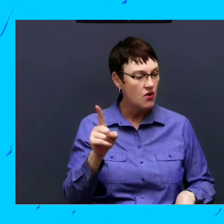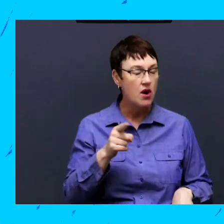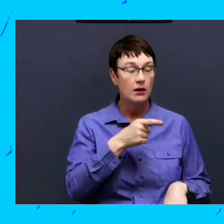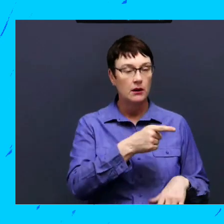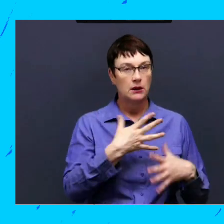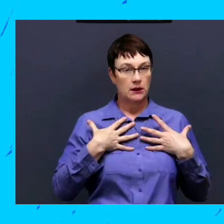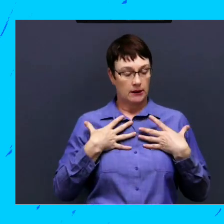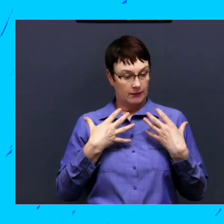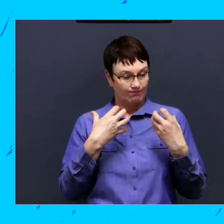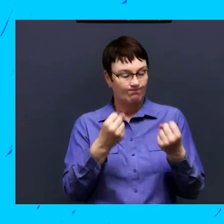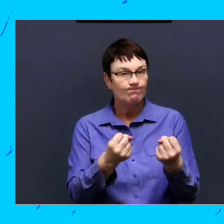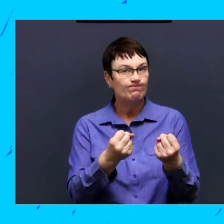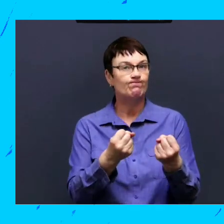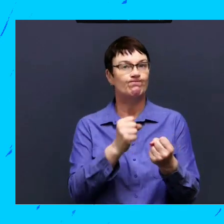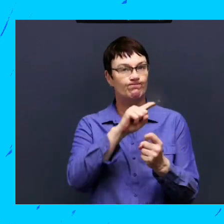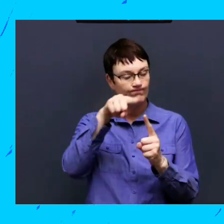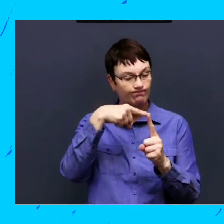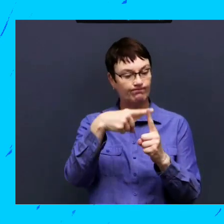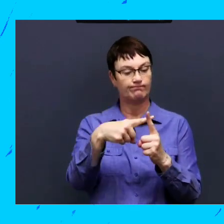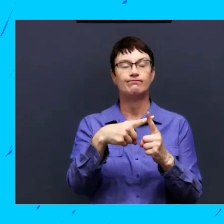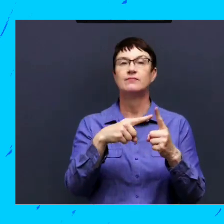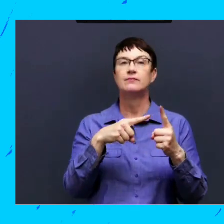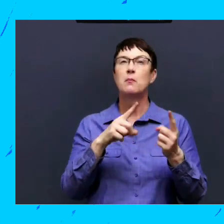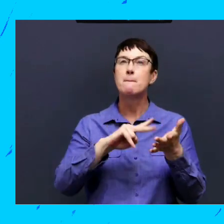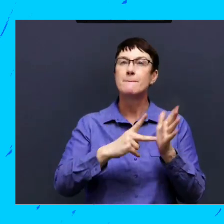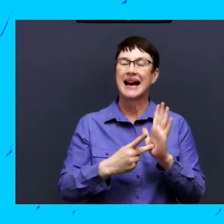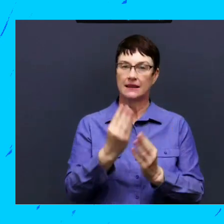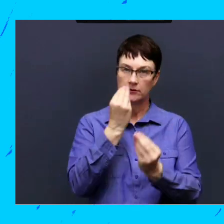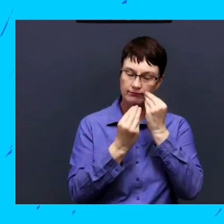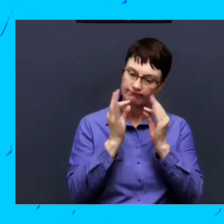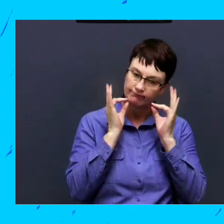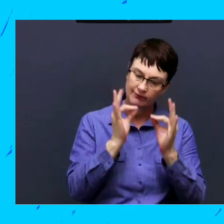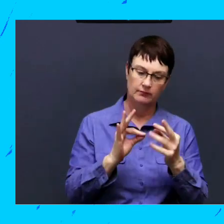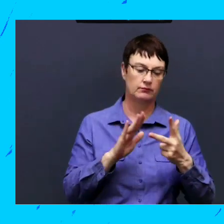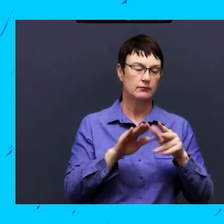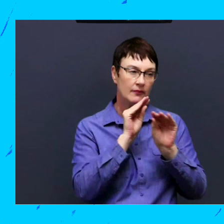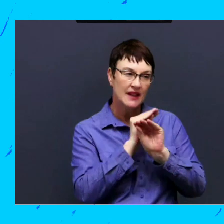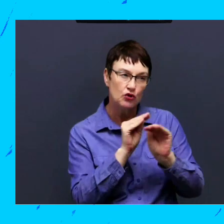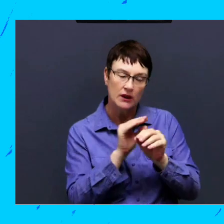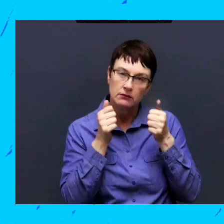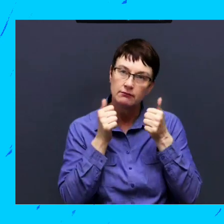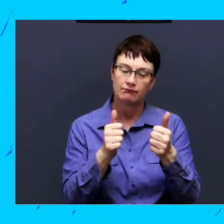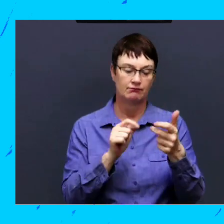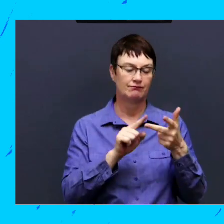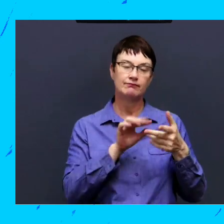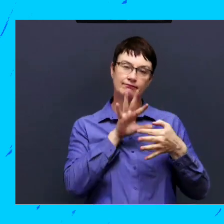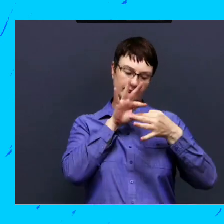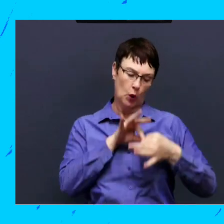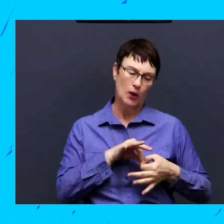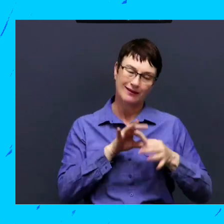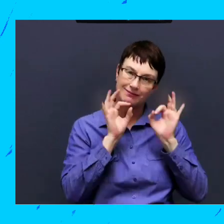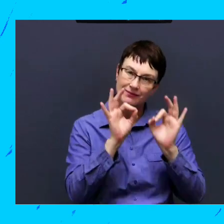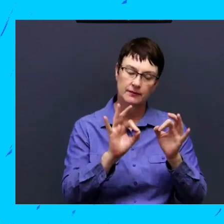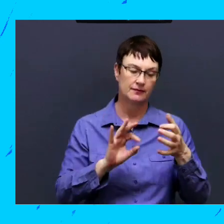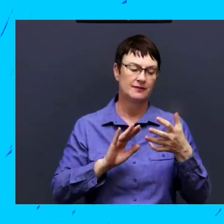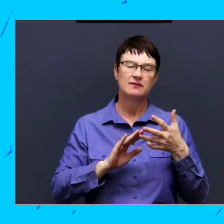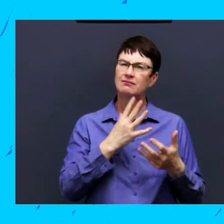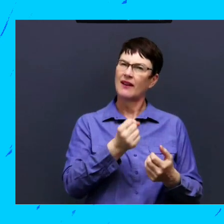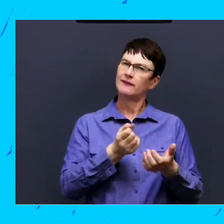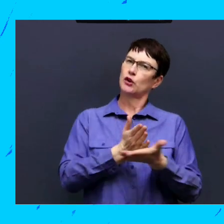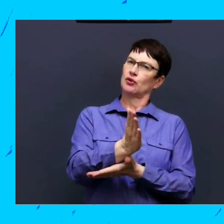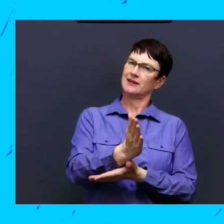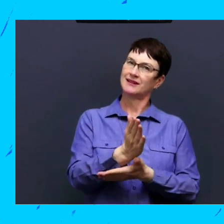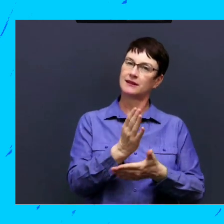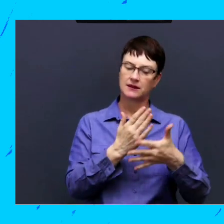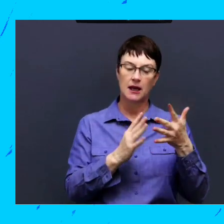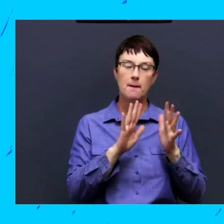que la ausencia de enfermedad. Significa educación, nutrición, todo, y también